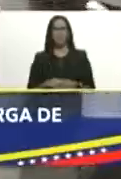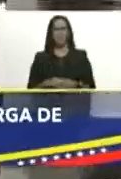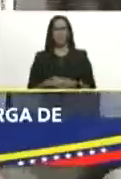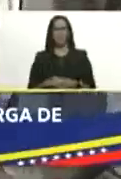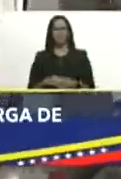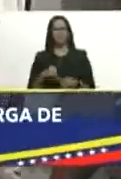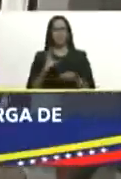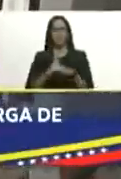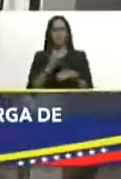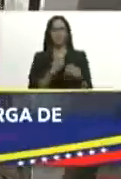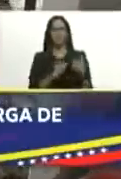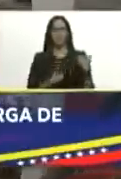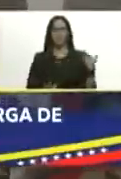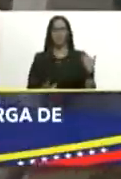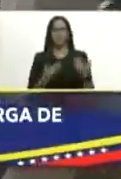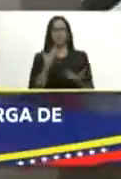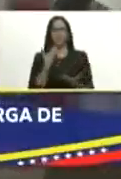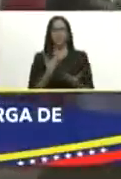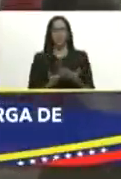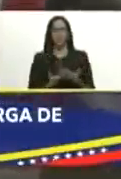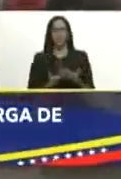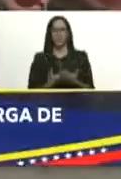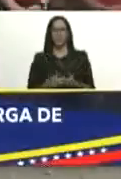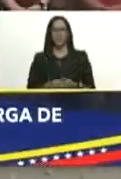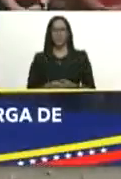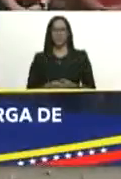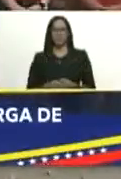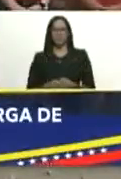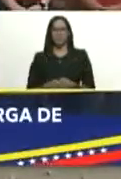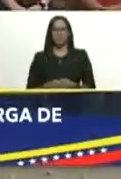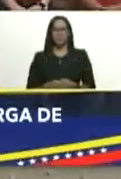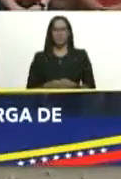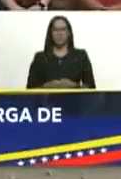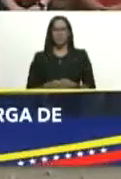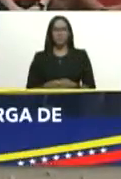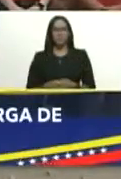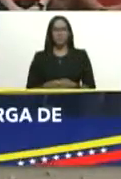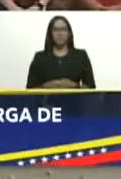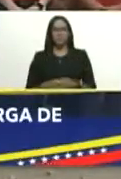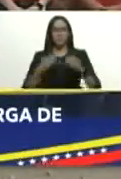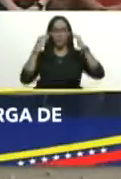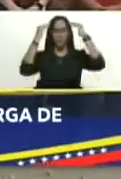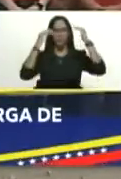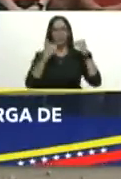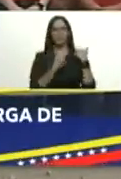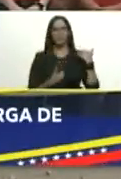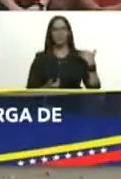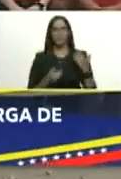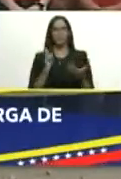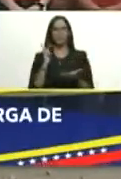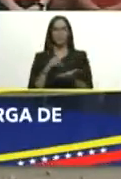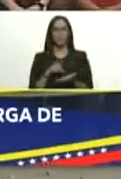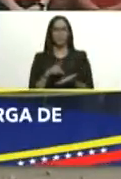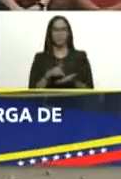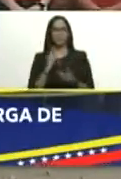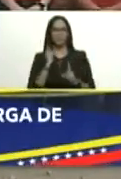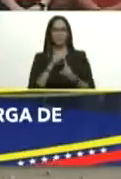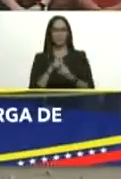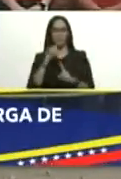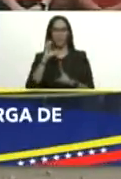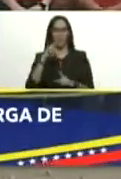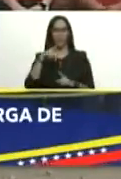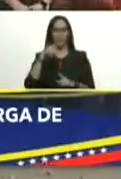Ciudadano presidente, gracias, gracias. Mi comandante presidente, acá desde la